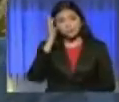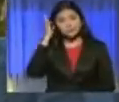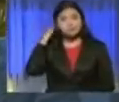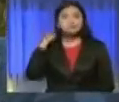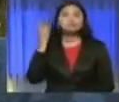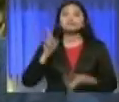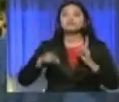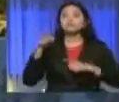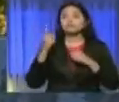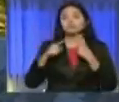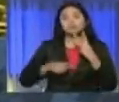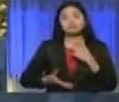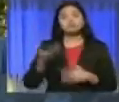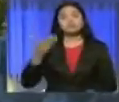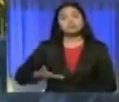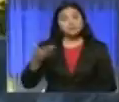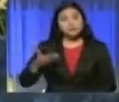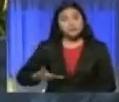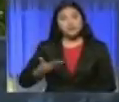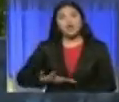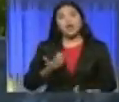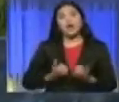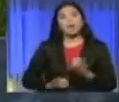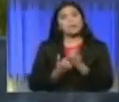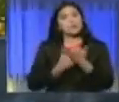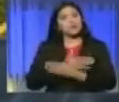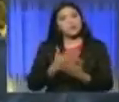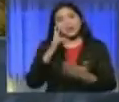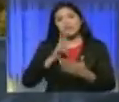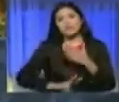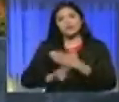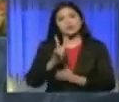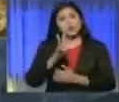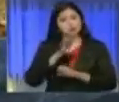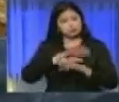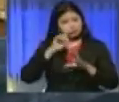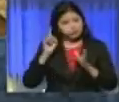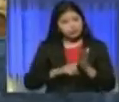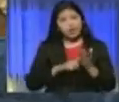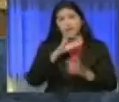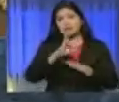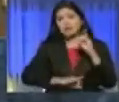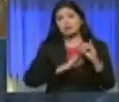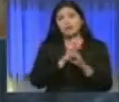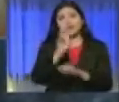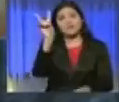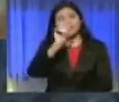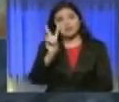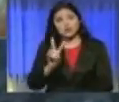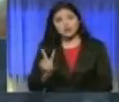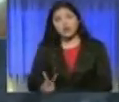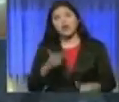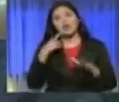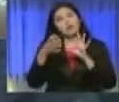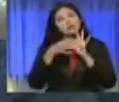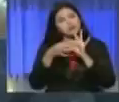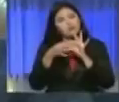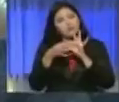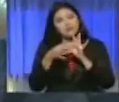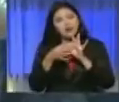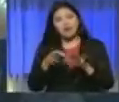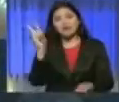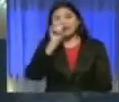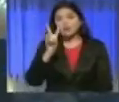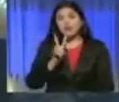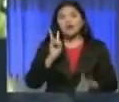Algunos aspectos importantes a destacar: el respaldo pleno a la visión geopolítica internacional de Venezuela, la solidaridad que cuenta Venezuela